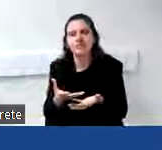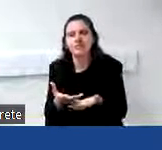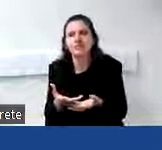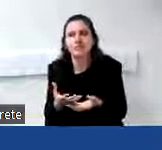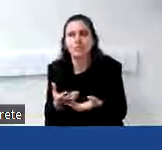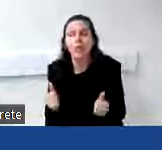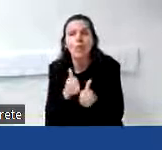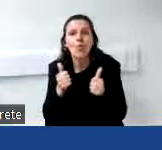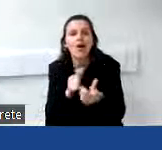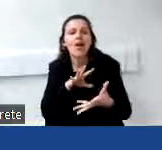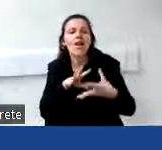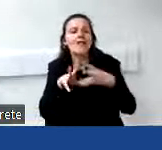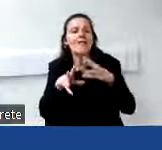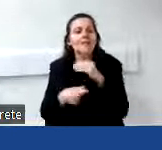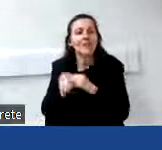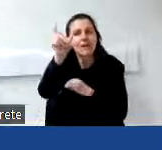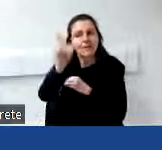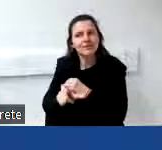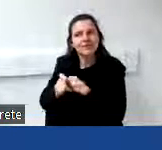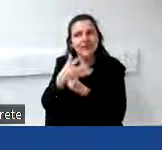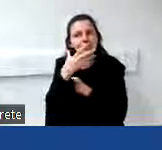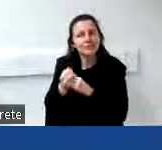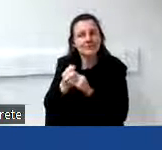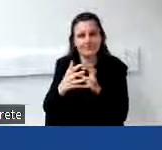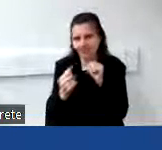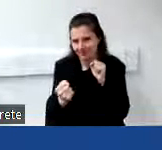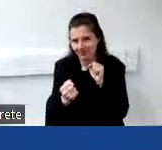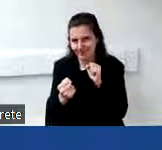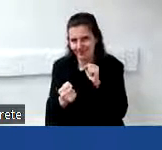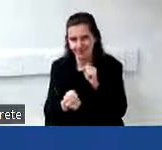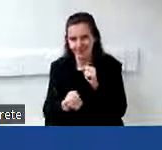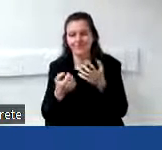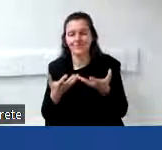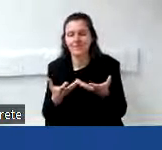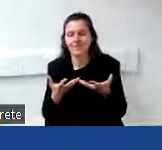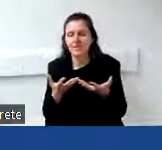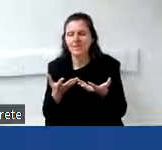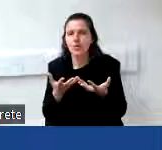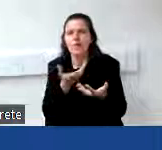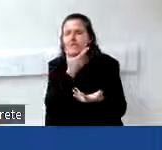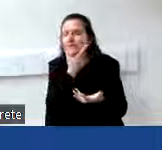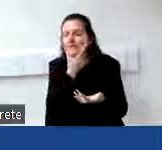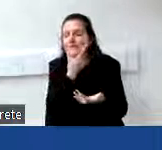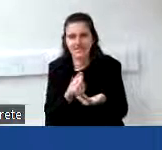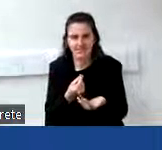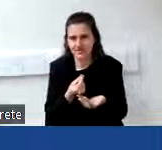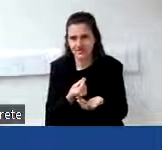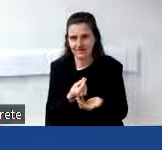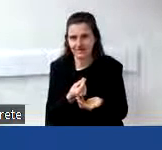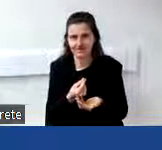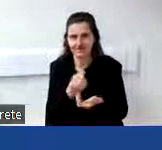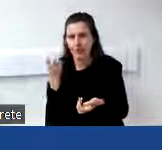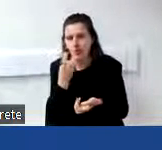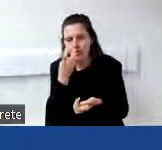Entonces, o refiere a su tratamiento. ¿Cómo puede ser eso presentado de la forma más sencilla posible? Entonces,